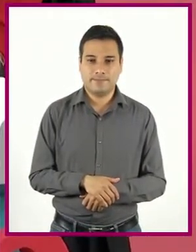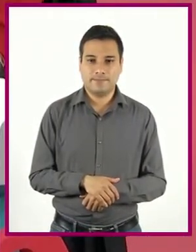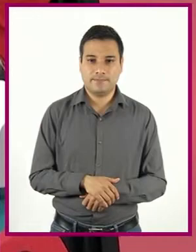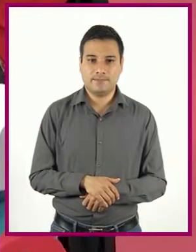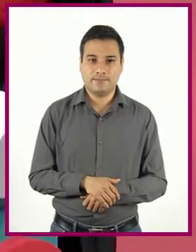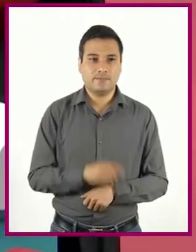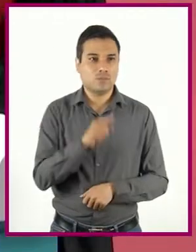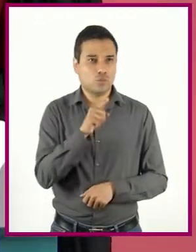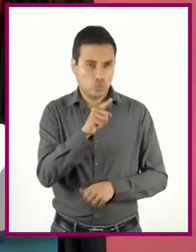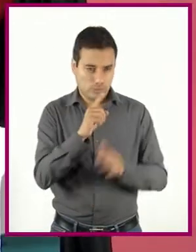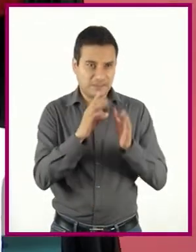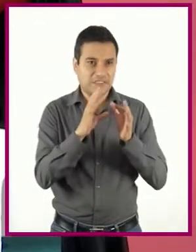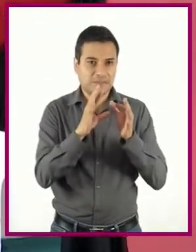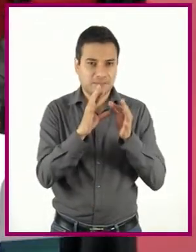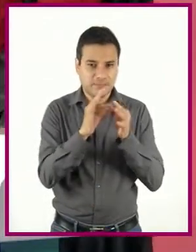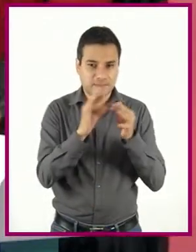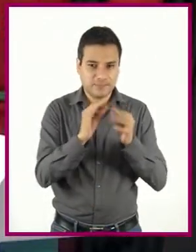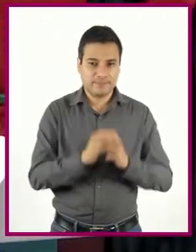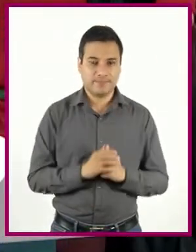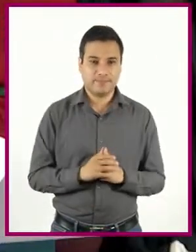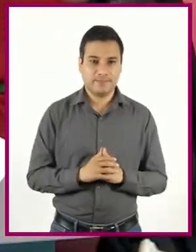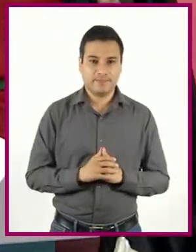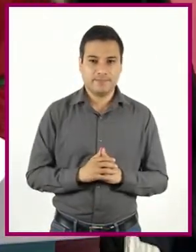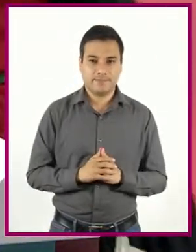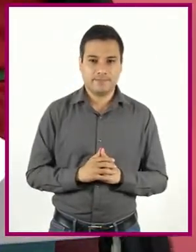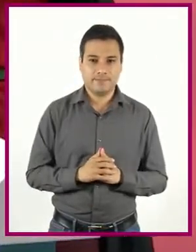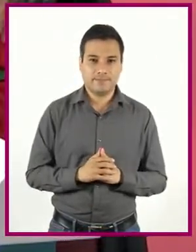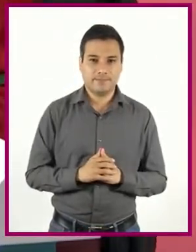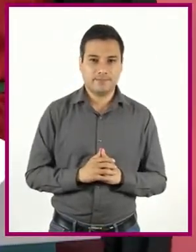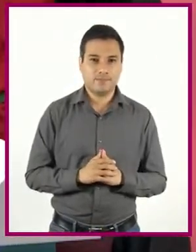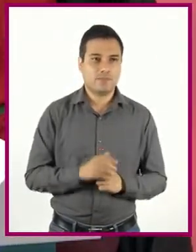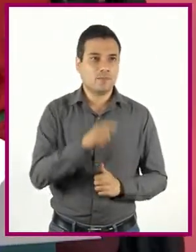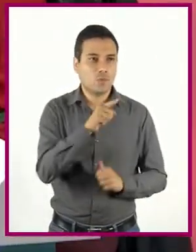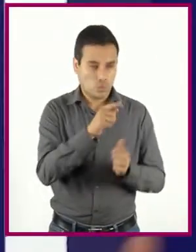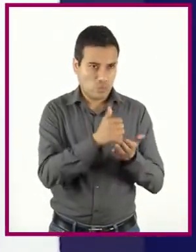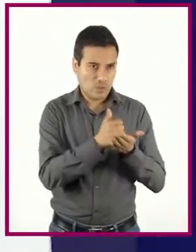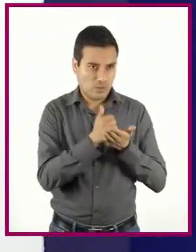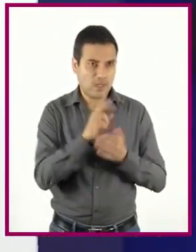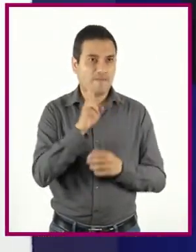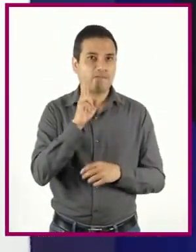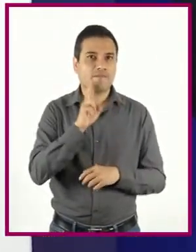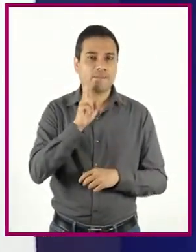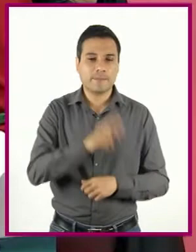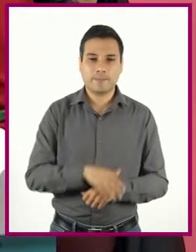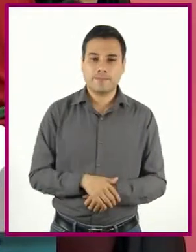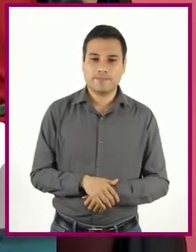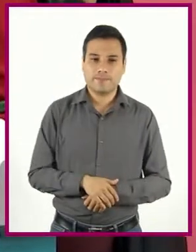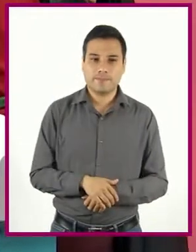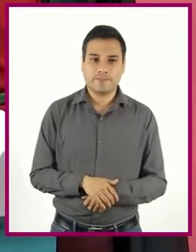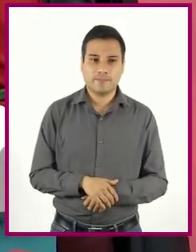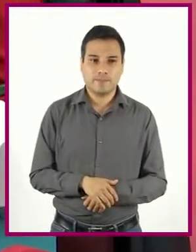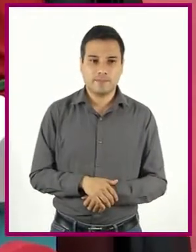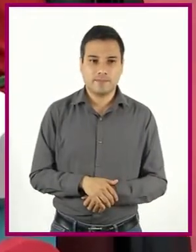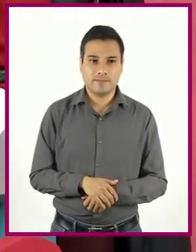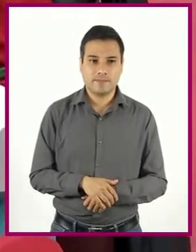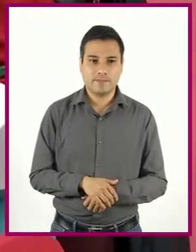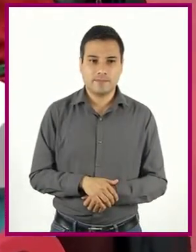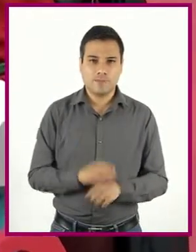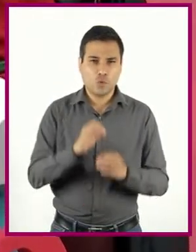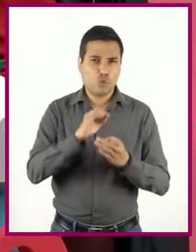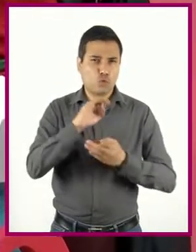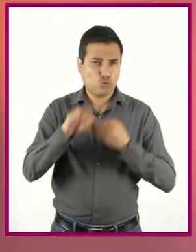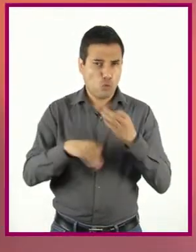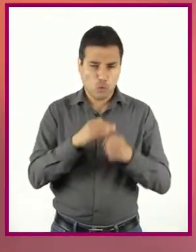Explica tú. Y lo haces, bueno, por algo eres mi ayudante, así que vas. ¡Con esa orden! ¡Cualquiera se pone a trabajar!